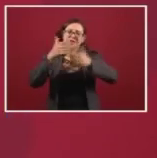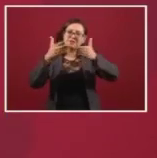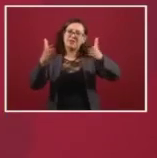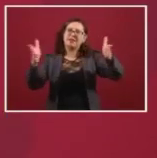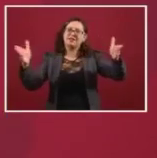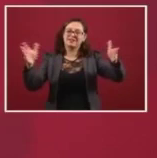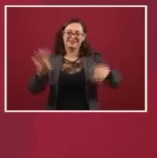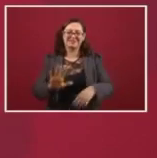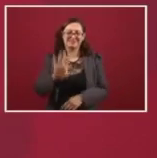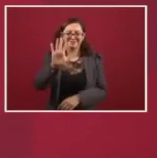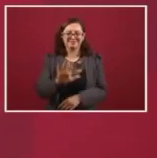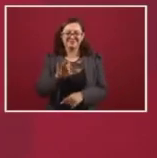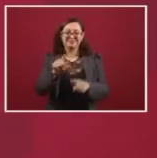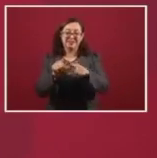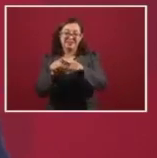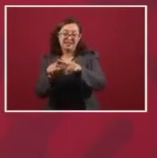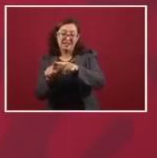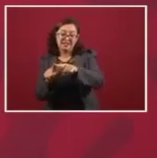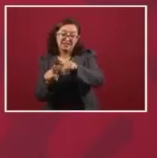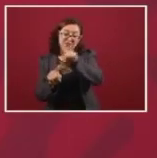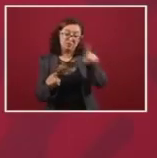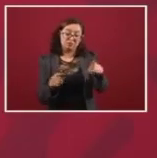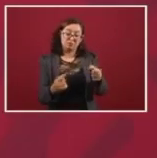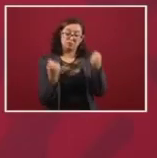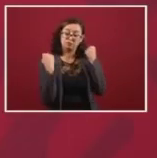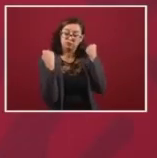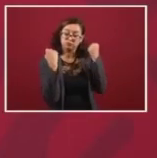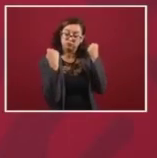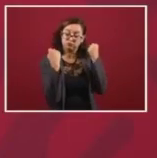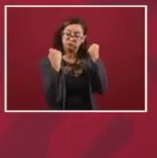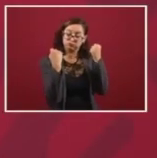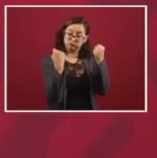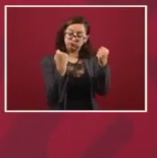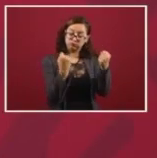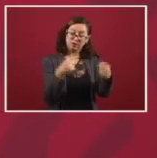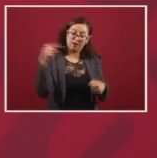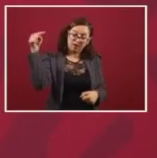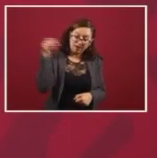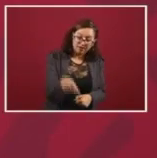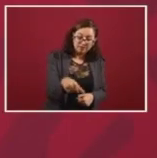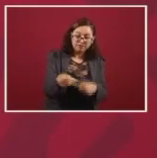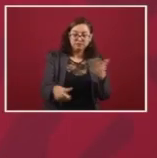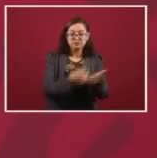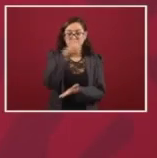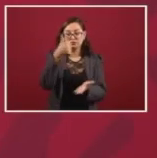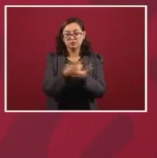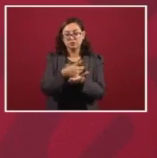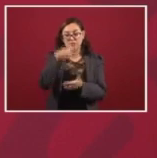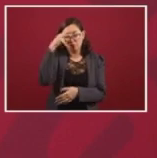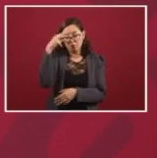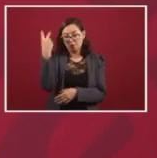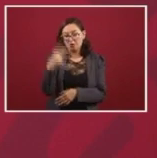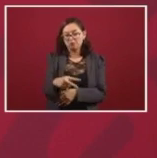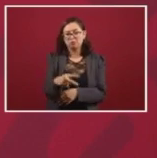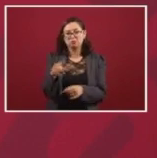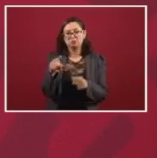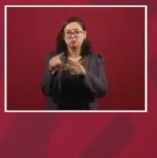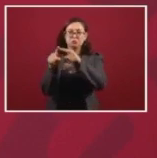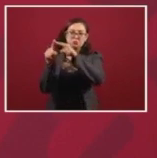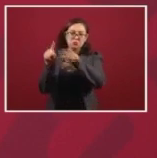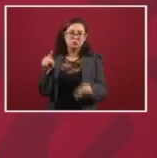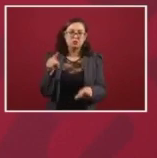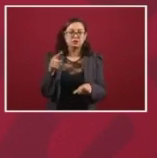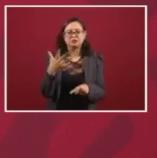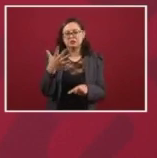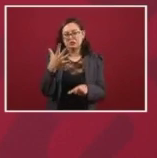Y de Chicontepec en carretera a la Ciudad de México, que son